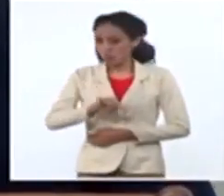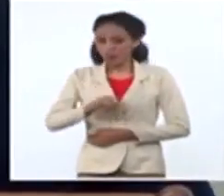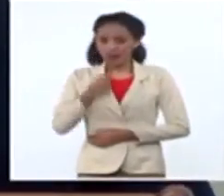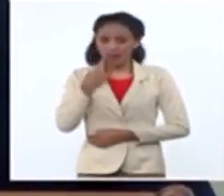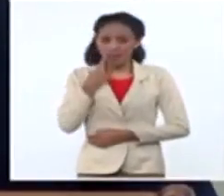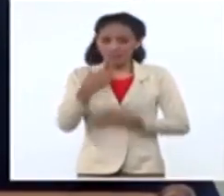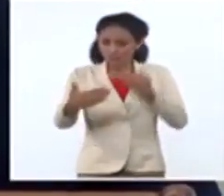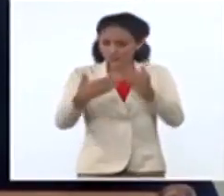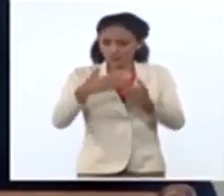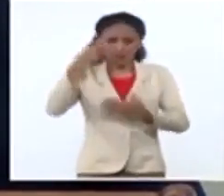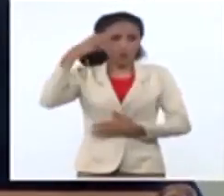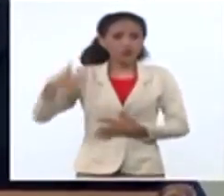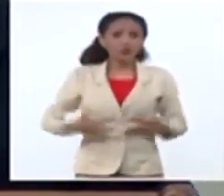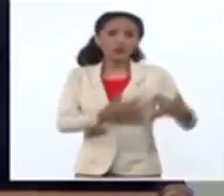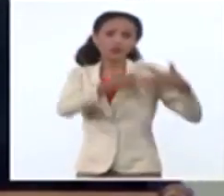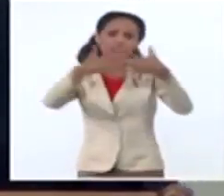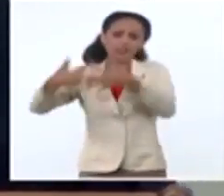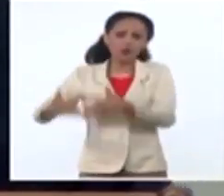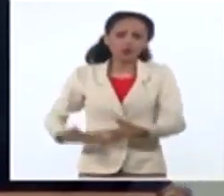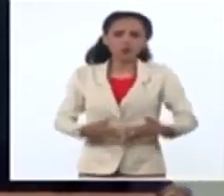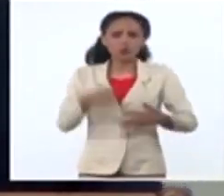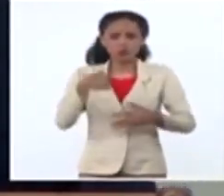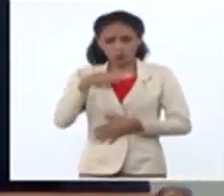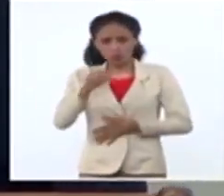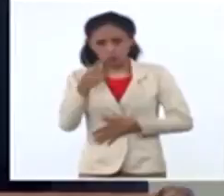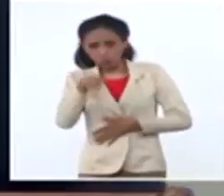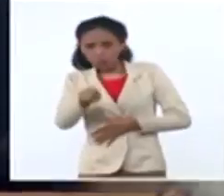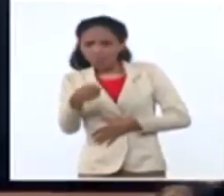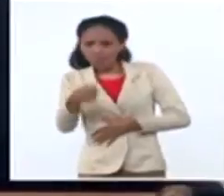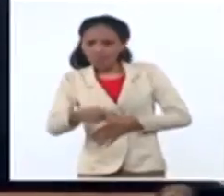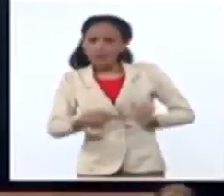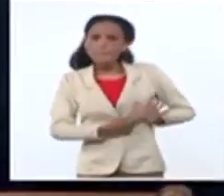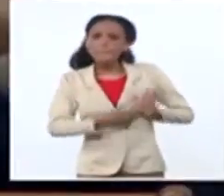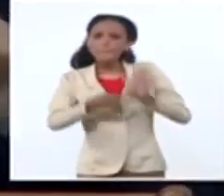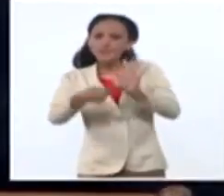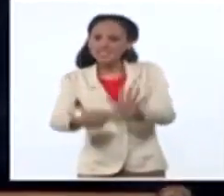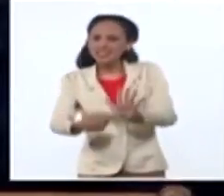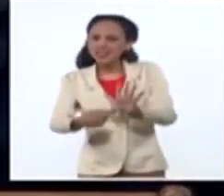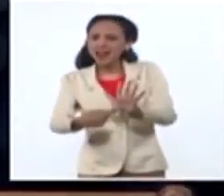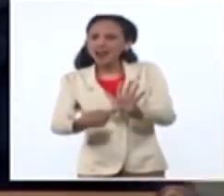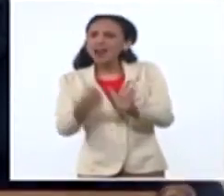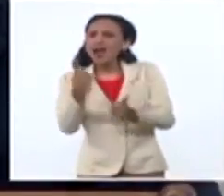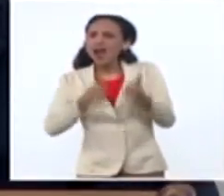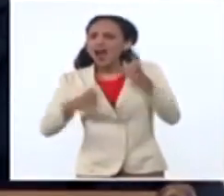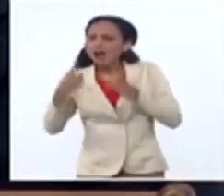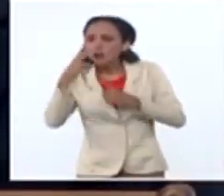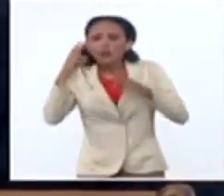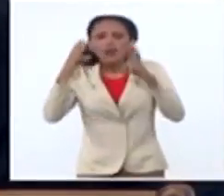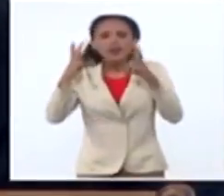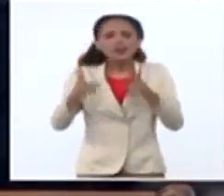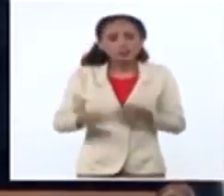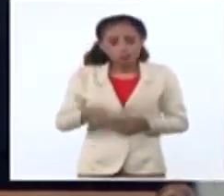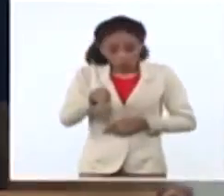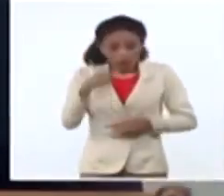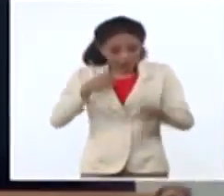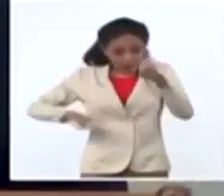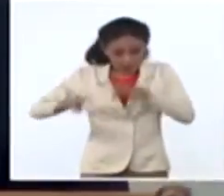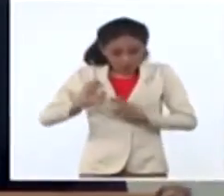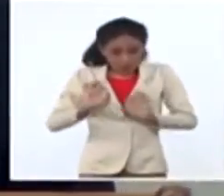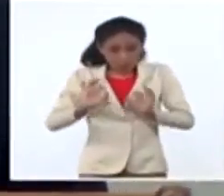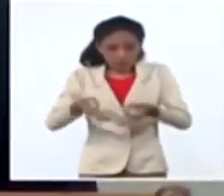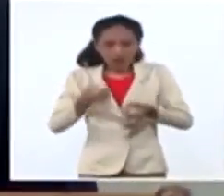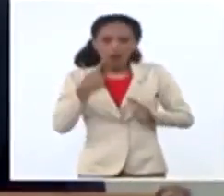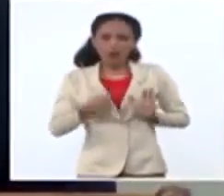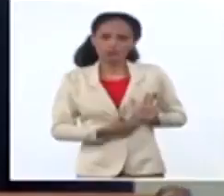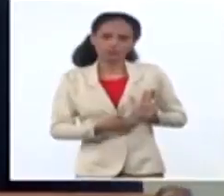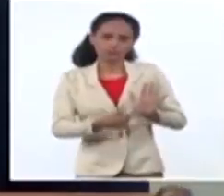que presente dato alguno de resultados de esa supuesta revisión, o a que